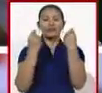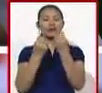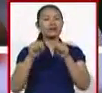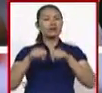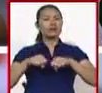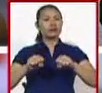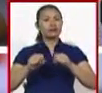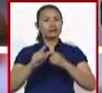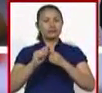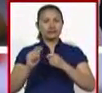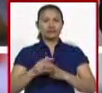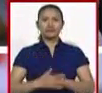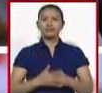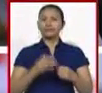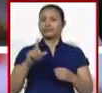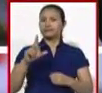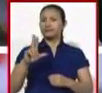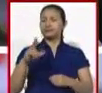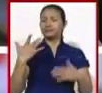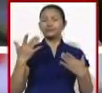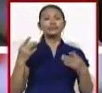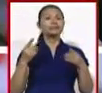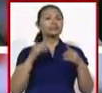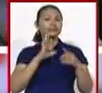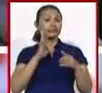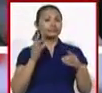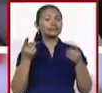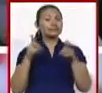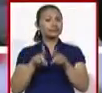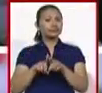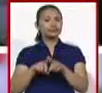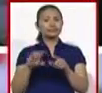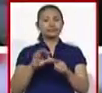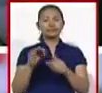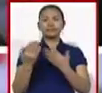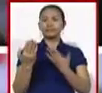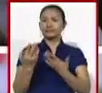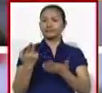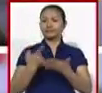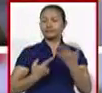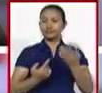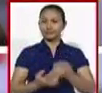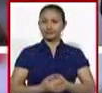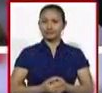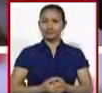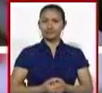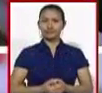de los mototaxistas. Luis, ¿ya hay algún acuerdo en estos momentos o aún se espera? Luis, adelante.